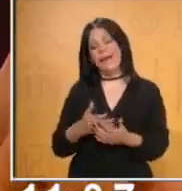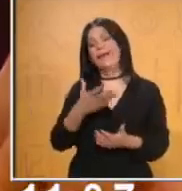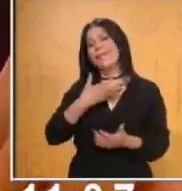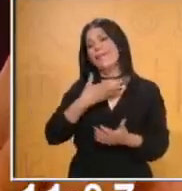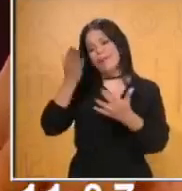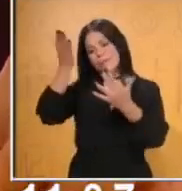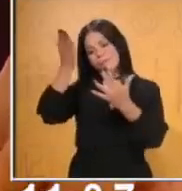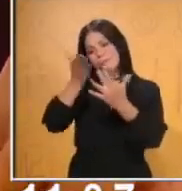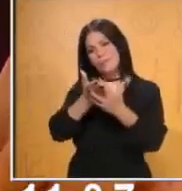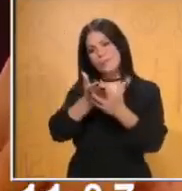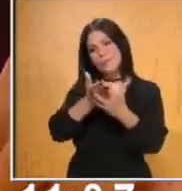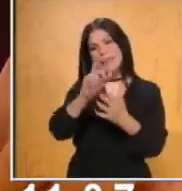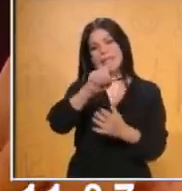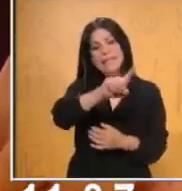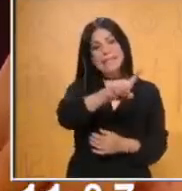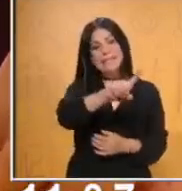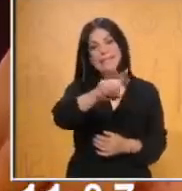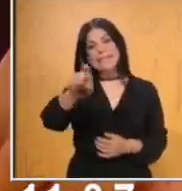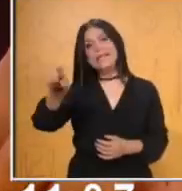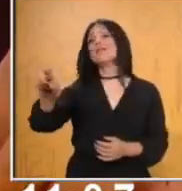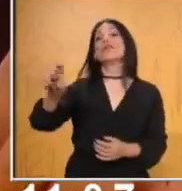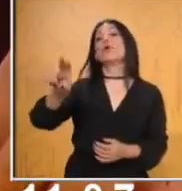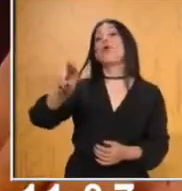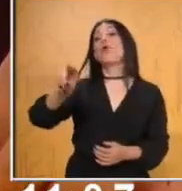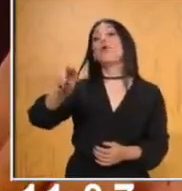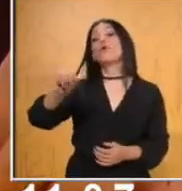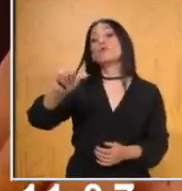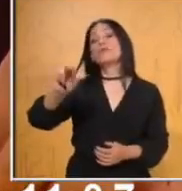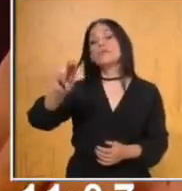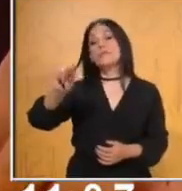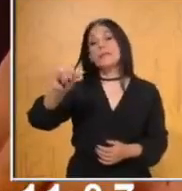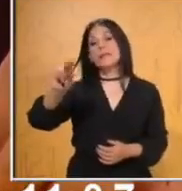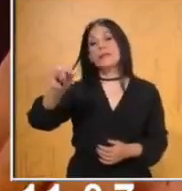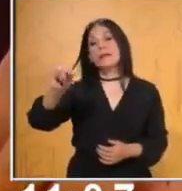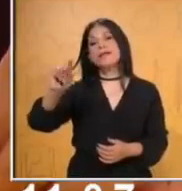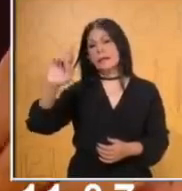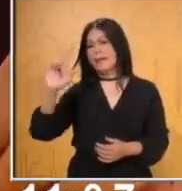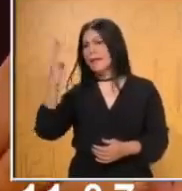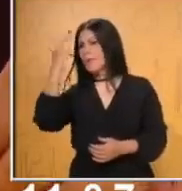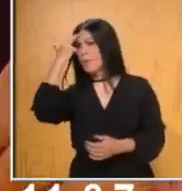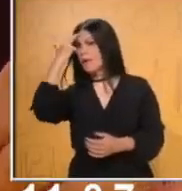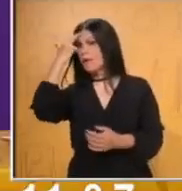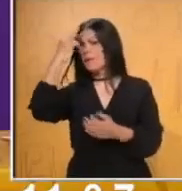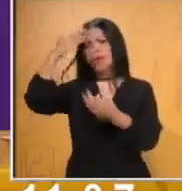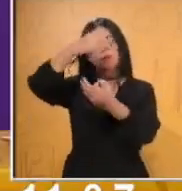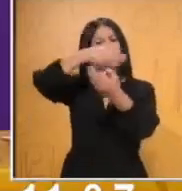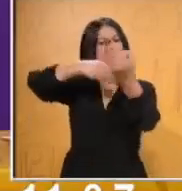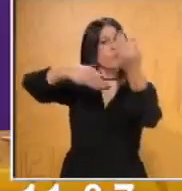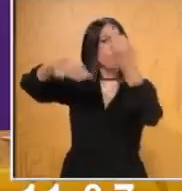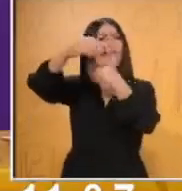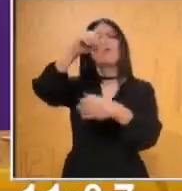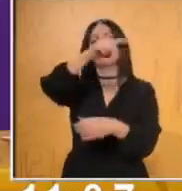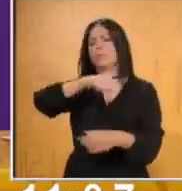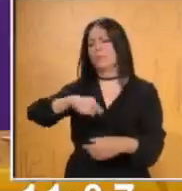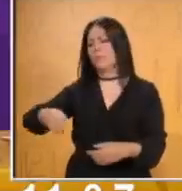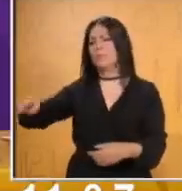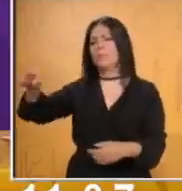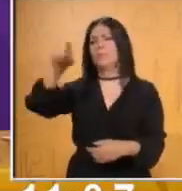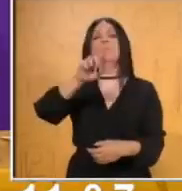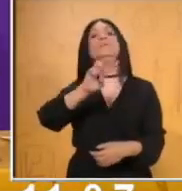180 grados, o sea, la mitad de la circunferencia total. Recuerda que la circunferencia total es